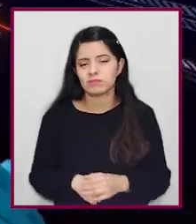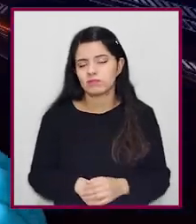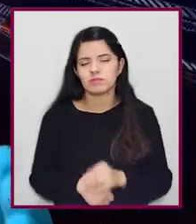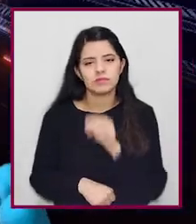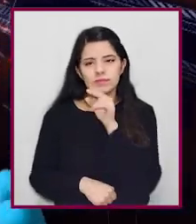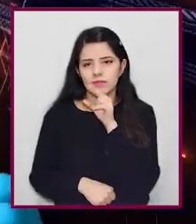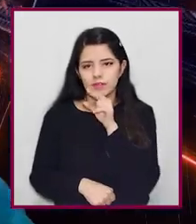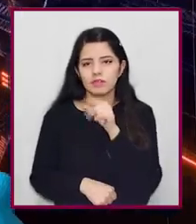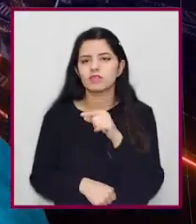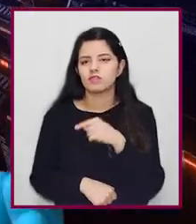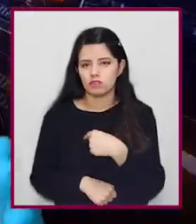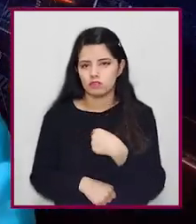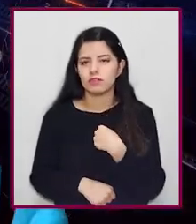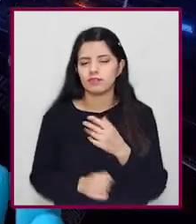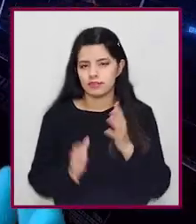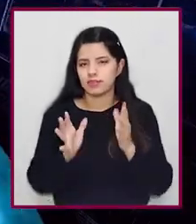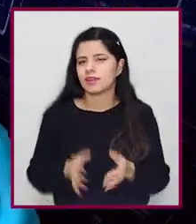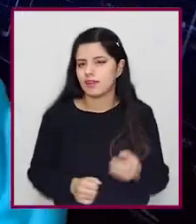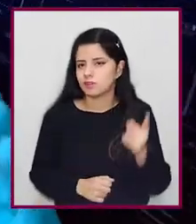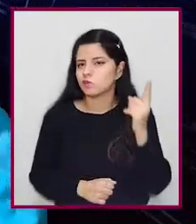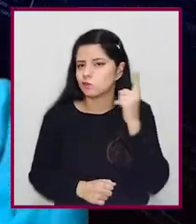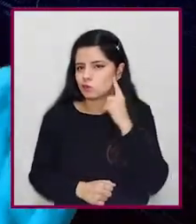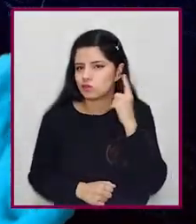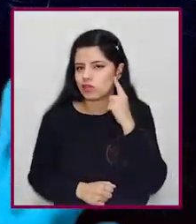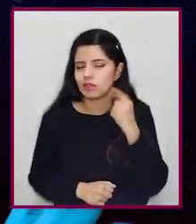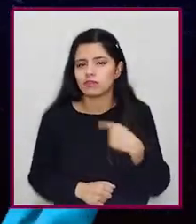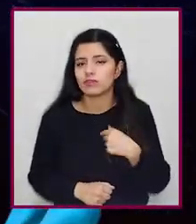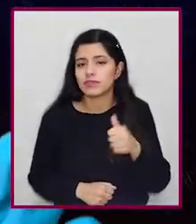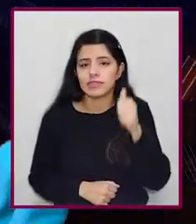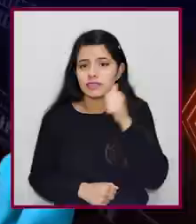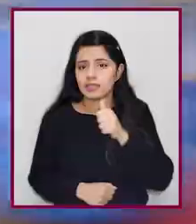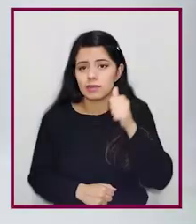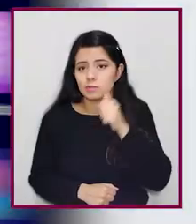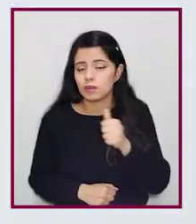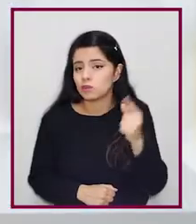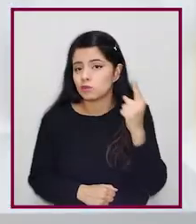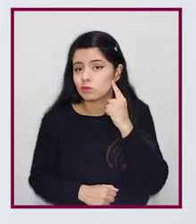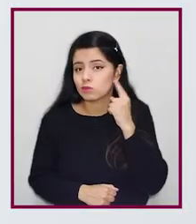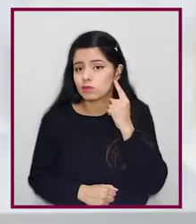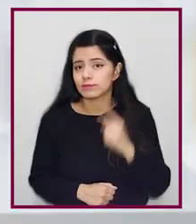explicarme lo que necesitan. Ya los escuché, los escucho todo el tiempo.